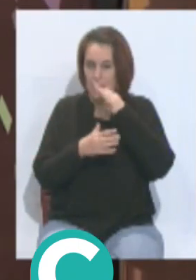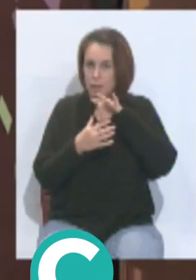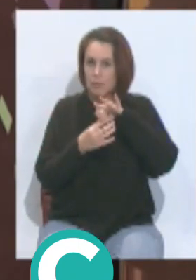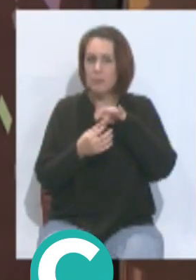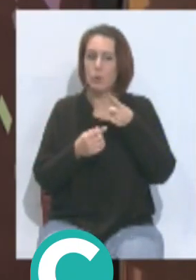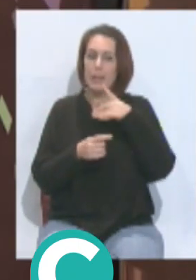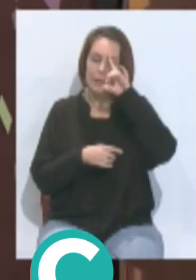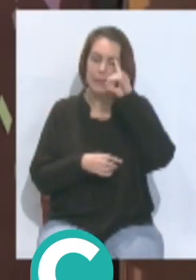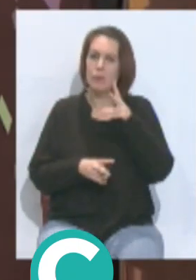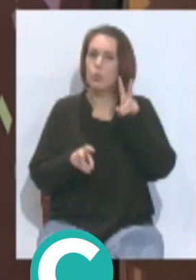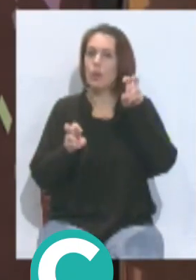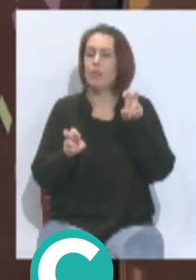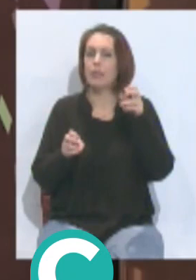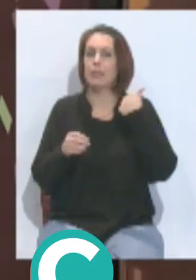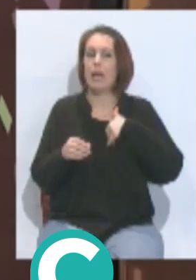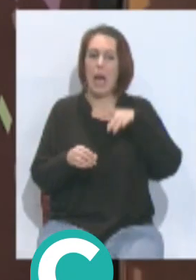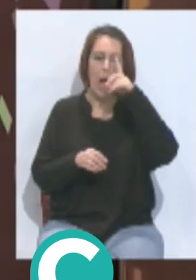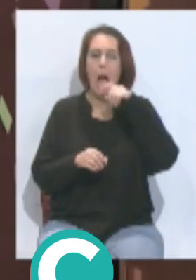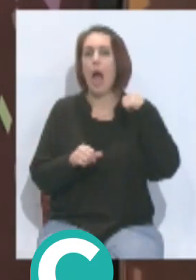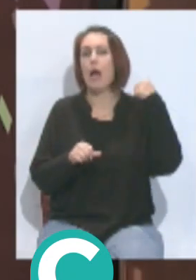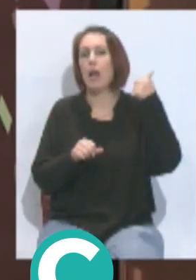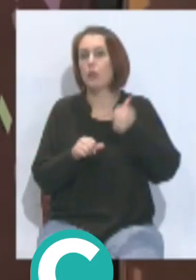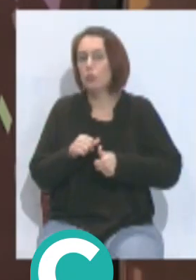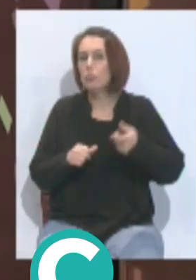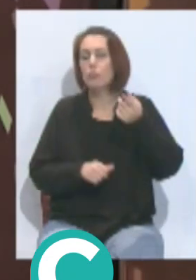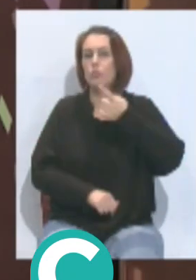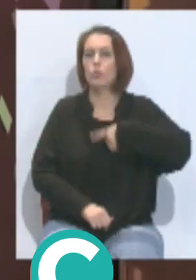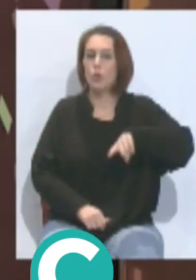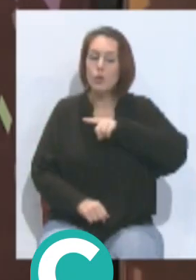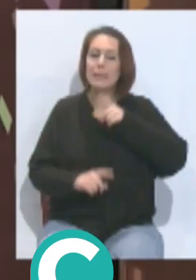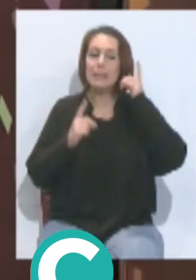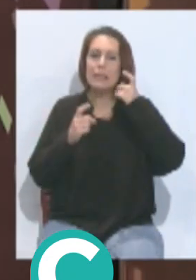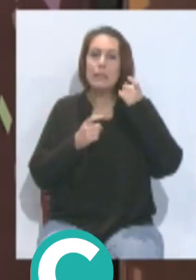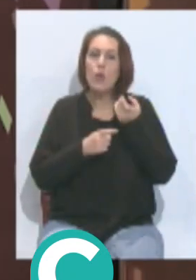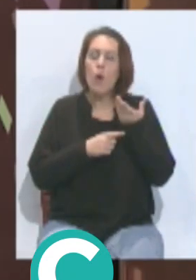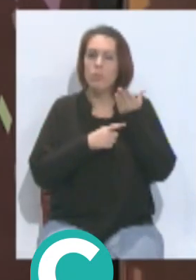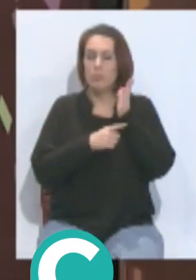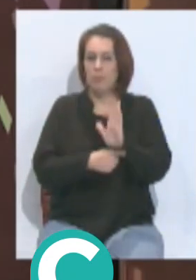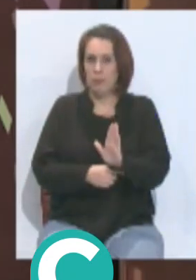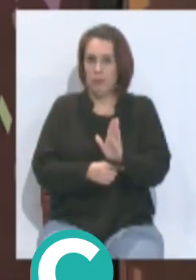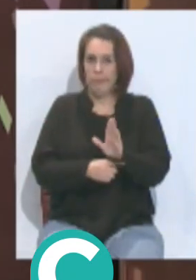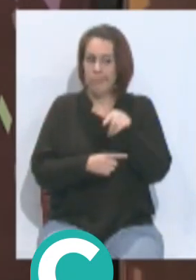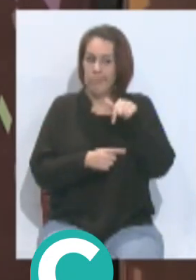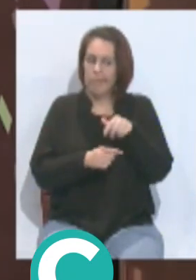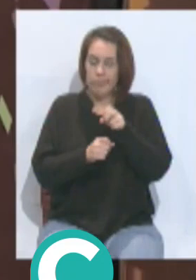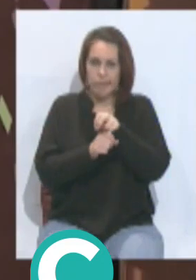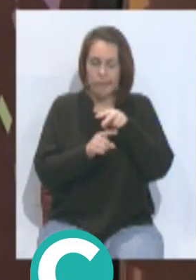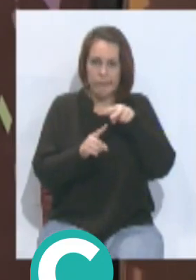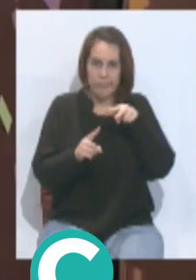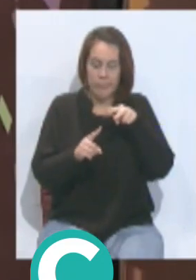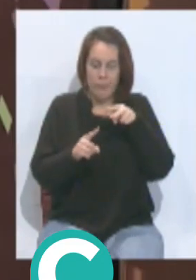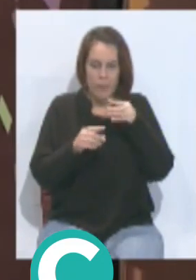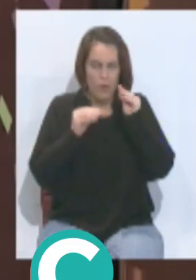nueva iniciativa, ya son varios años los que lleváis, bueno, pues tratando de ofrecer pues esa perspectiva